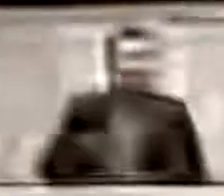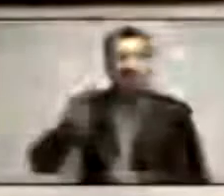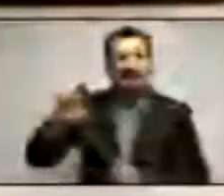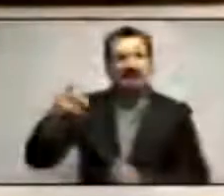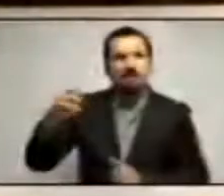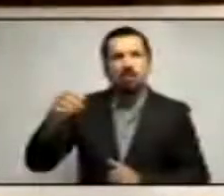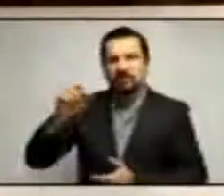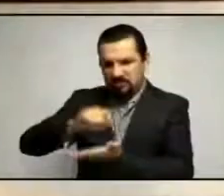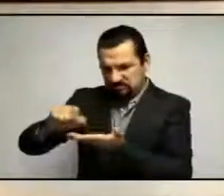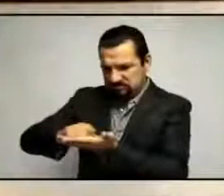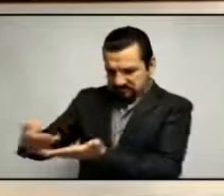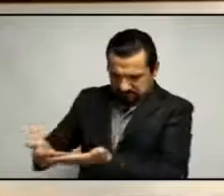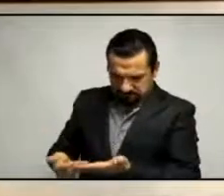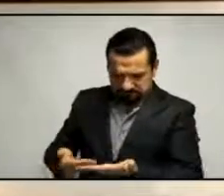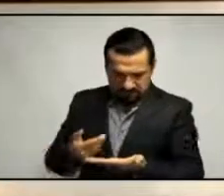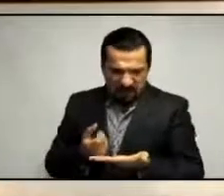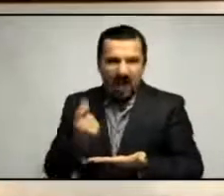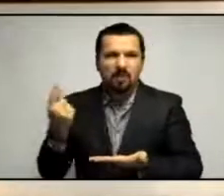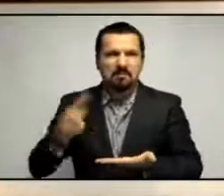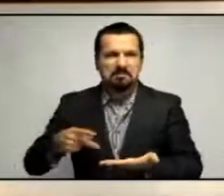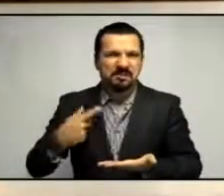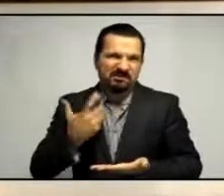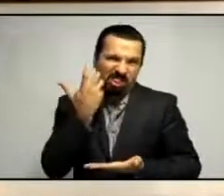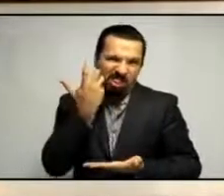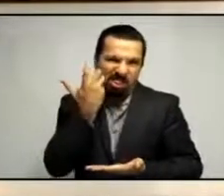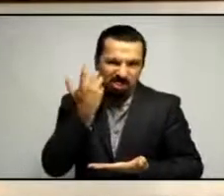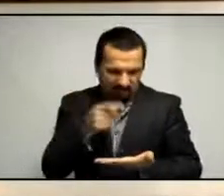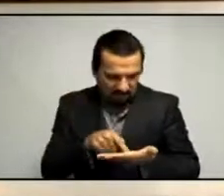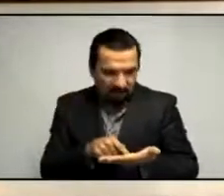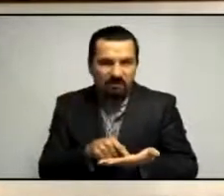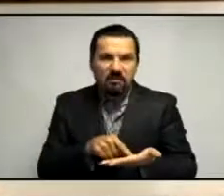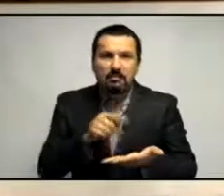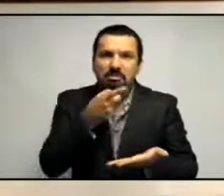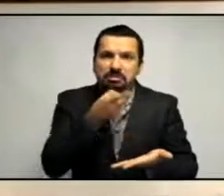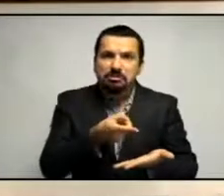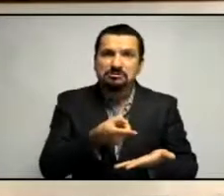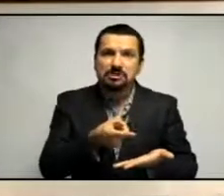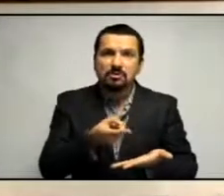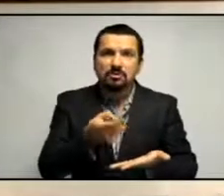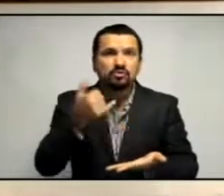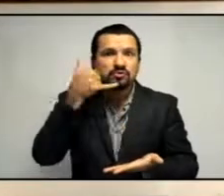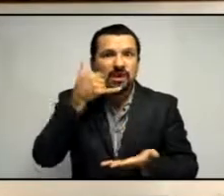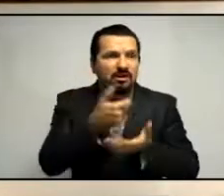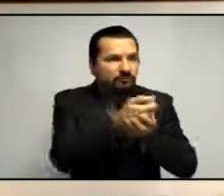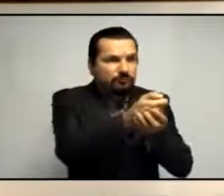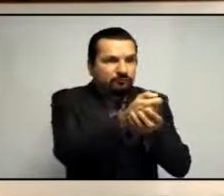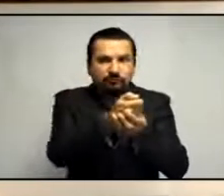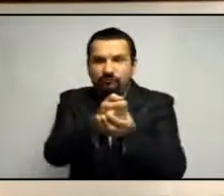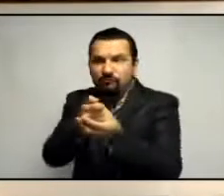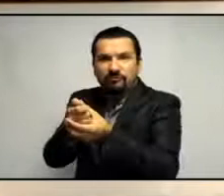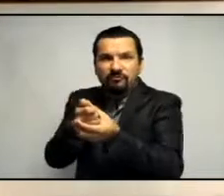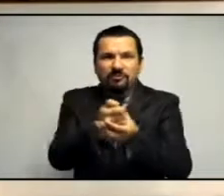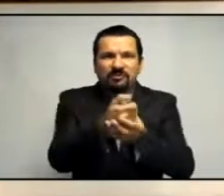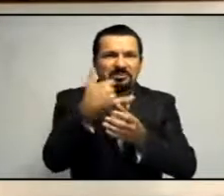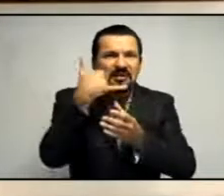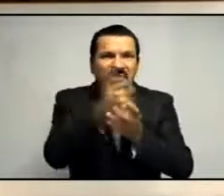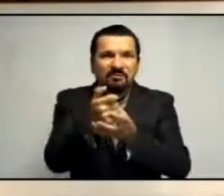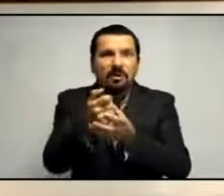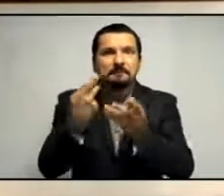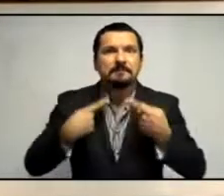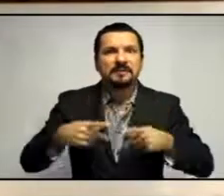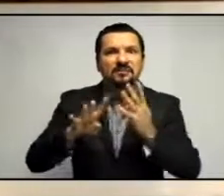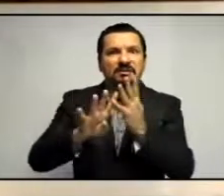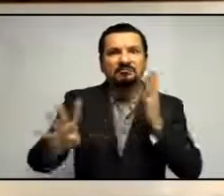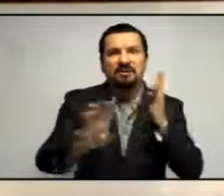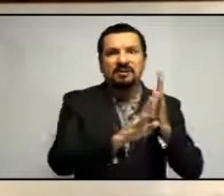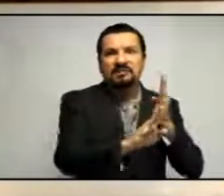de gente malintencionada que va a filmar con sus celulares a la gente que está haciendo fila en